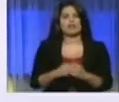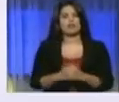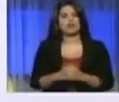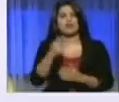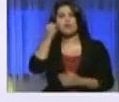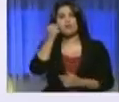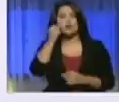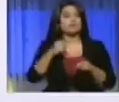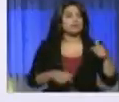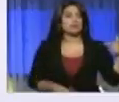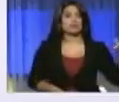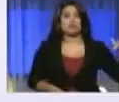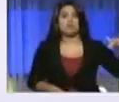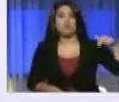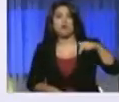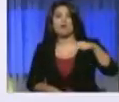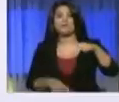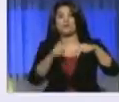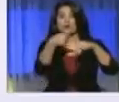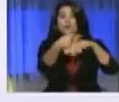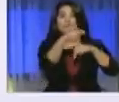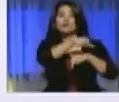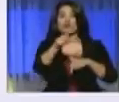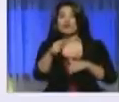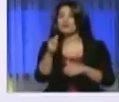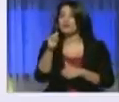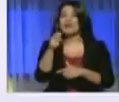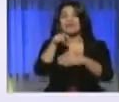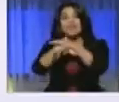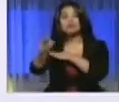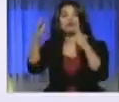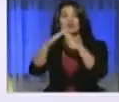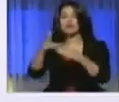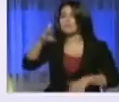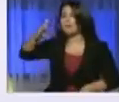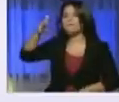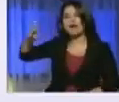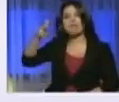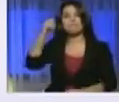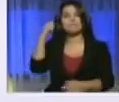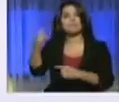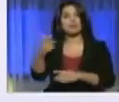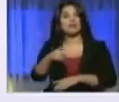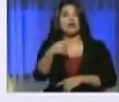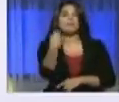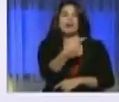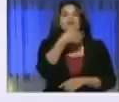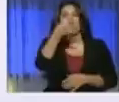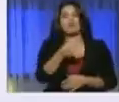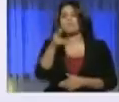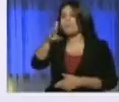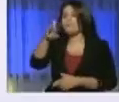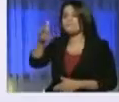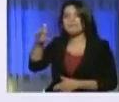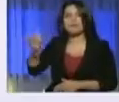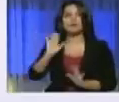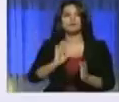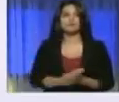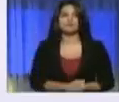sicarios pagados por la derecha y la mataron en la sala de su casa. Pa, pa, pa, pa.